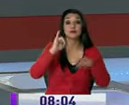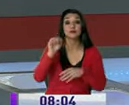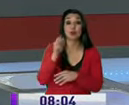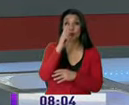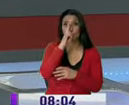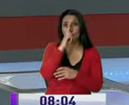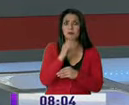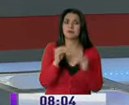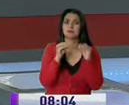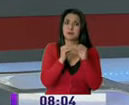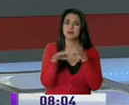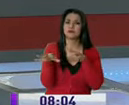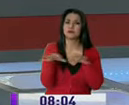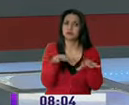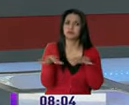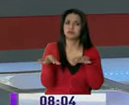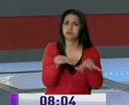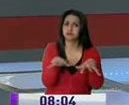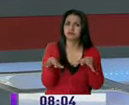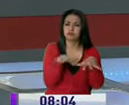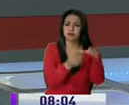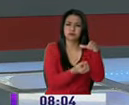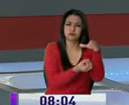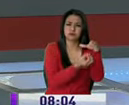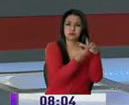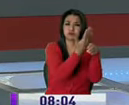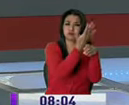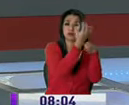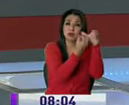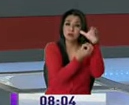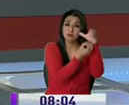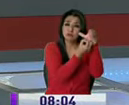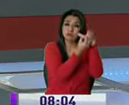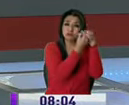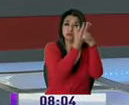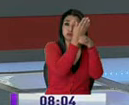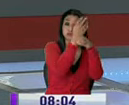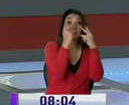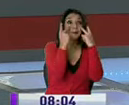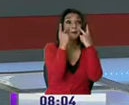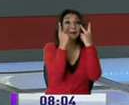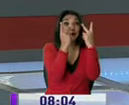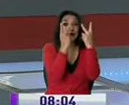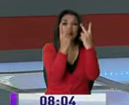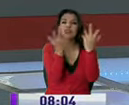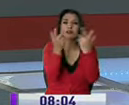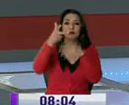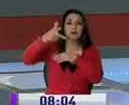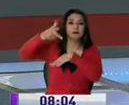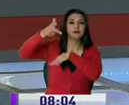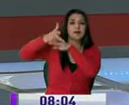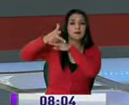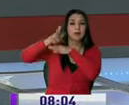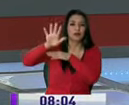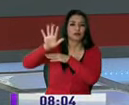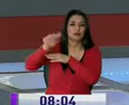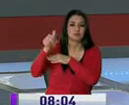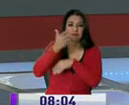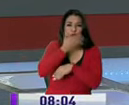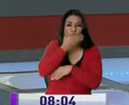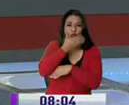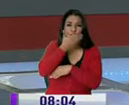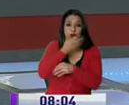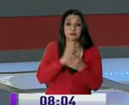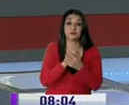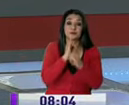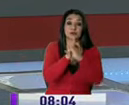alta actividad en su caldera, así como flujos de lava que se habrían divisado gracias a las cámaras térmicas. Según el Instituto